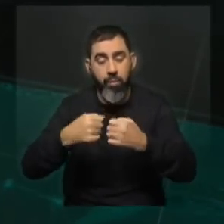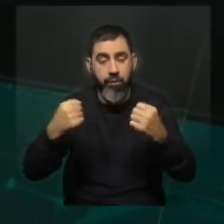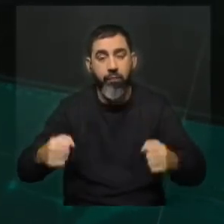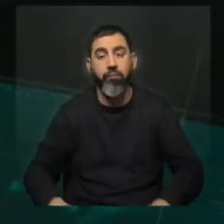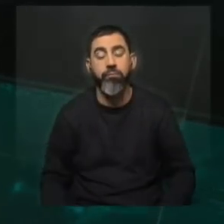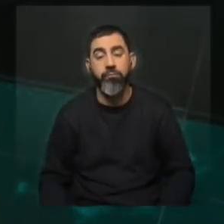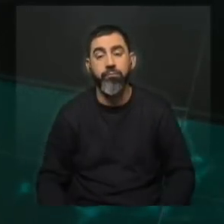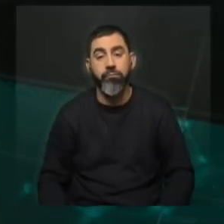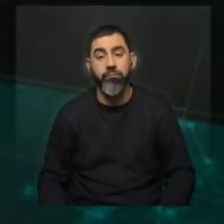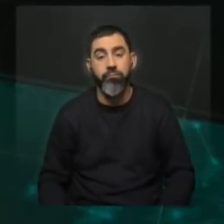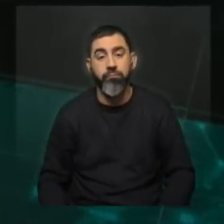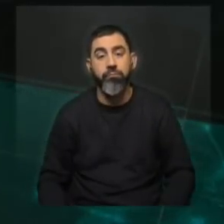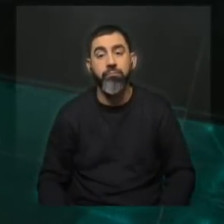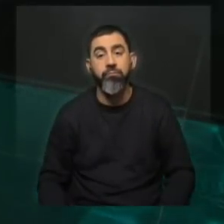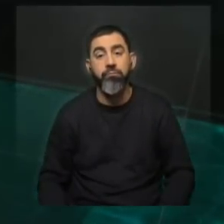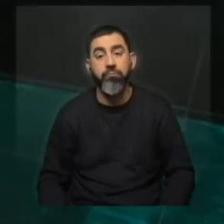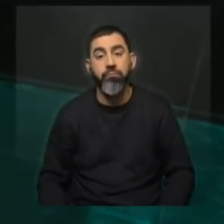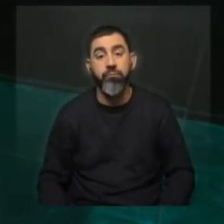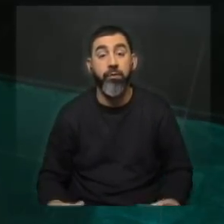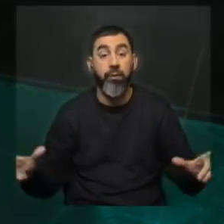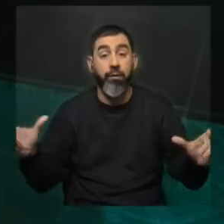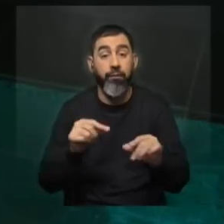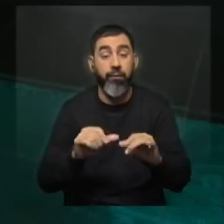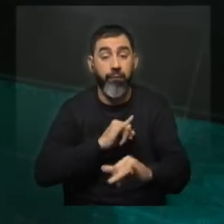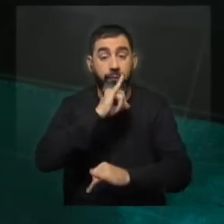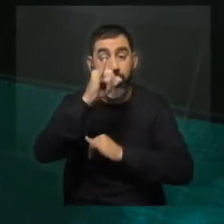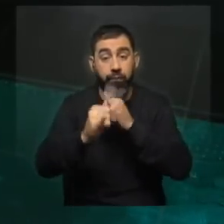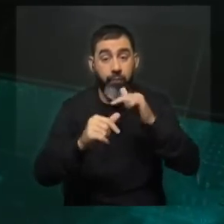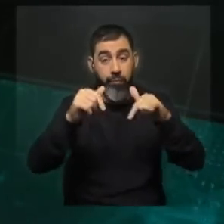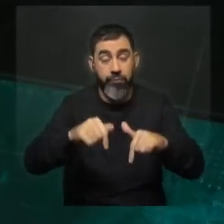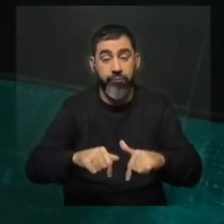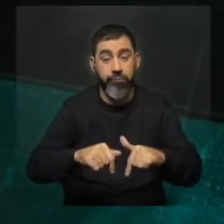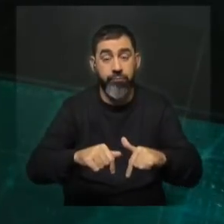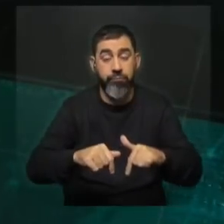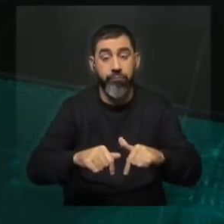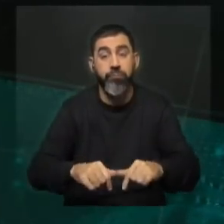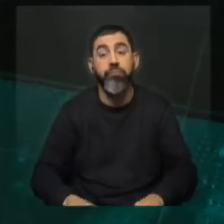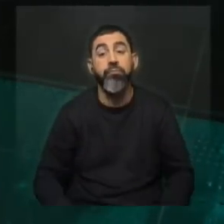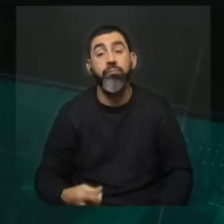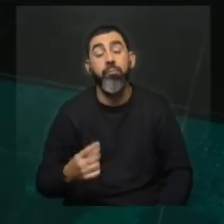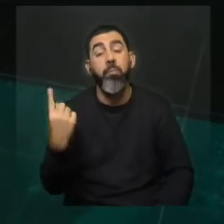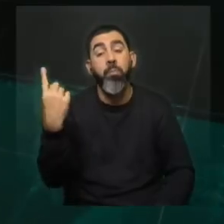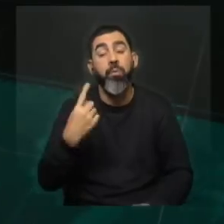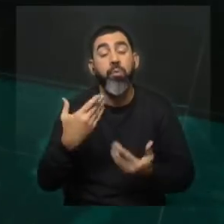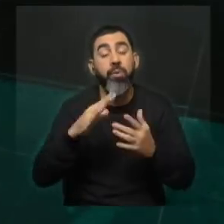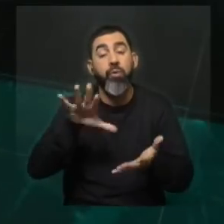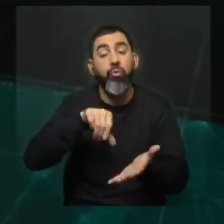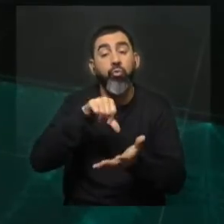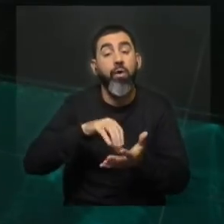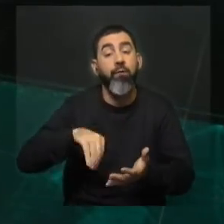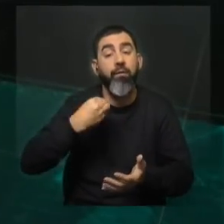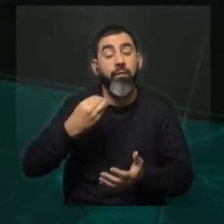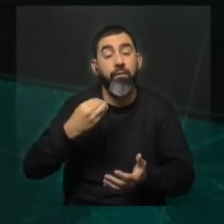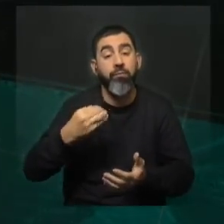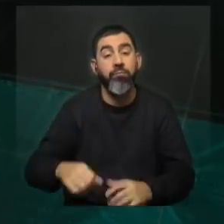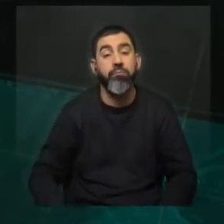noticias muy bien Sí claro hasta acá llegamos con la primera edición de mbd noticias pero en minutos arranca ciudad viva